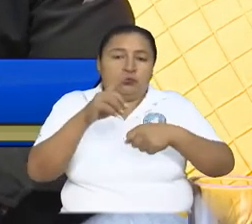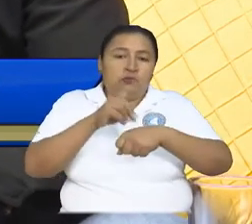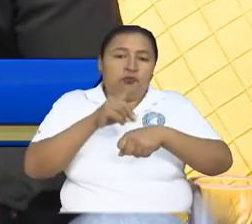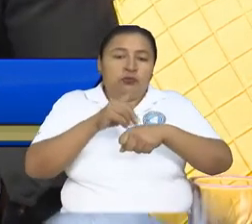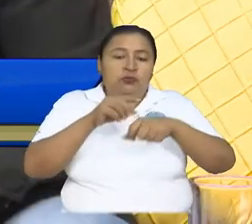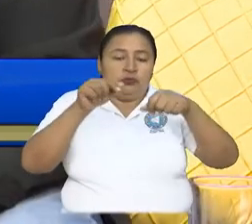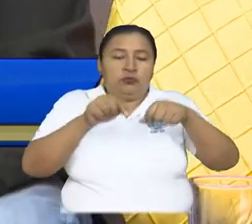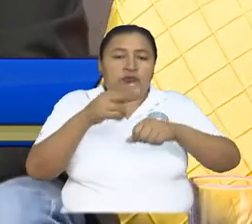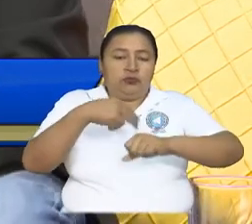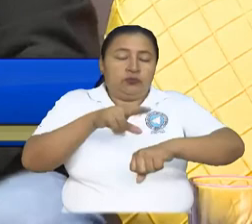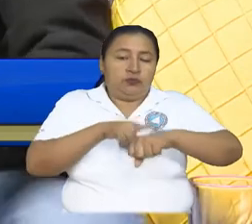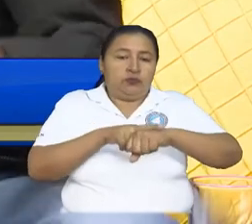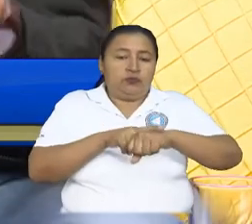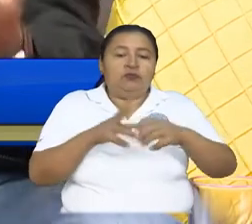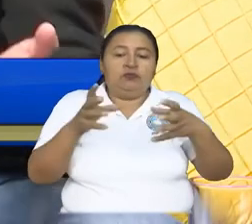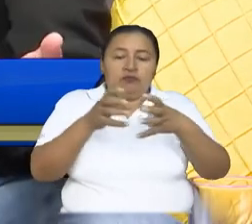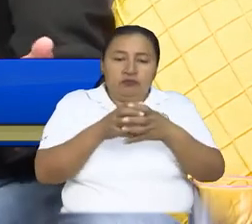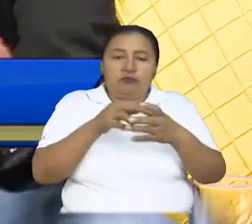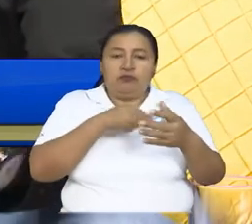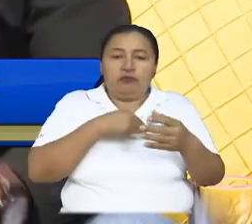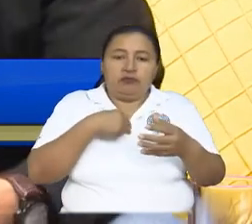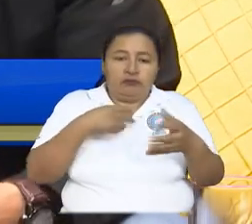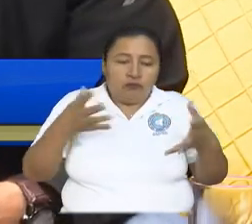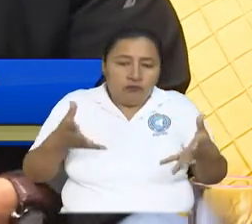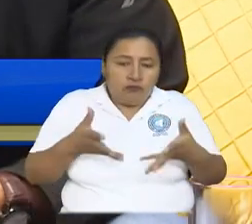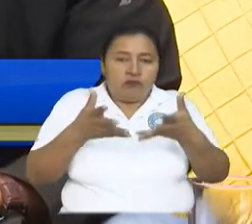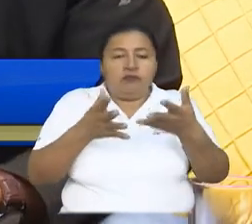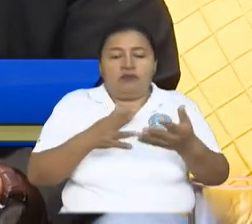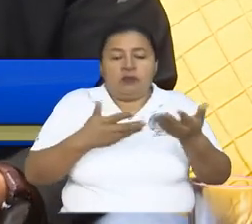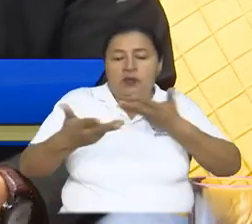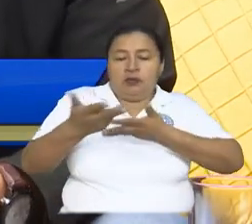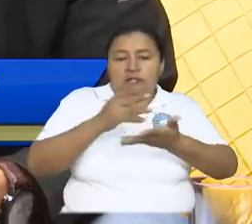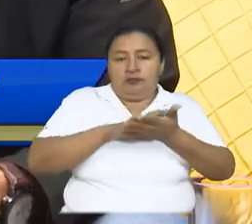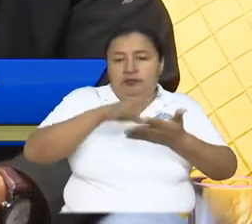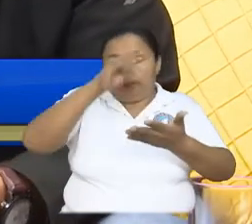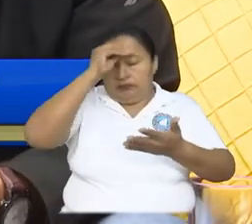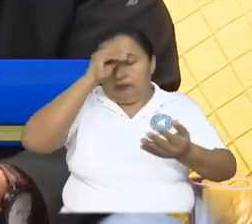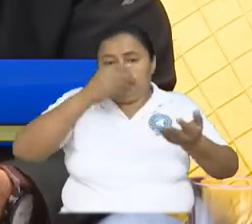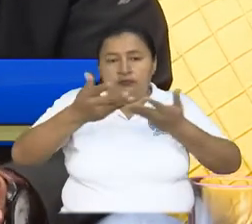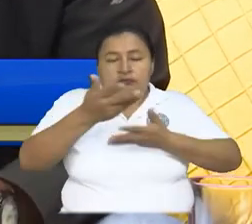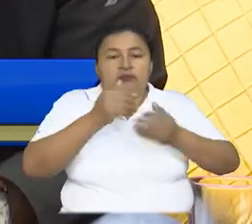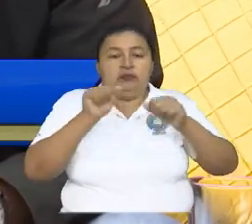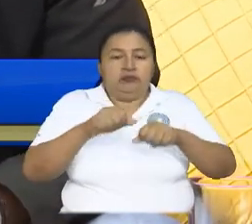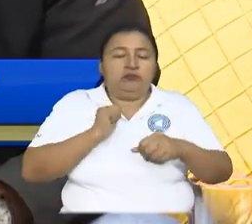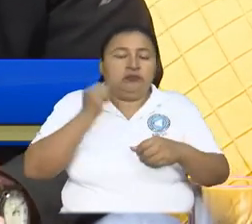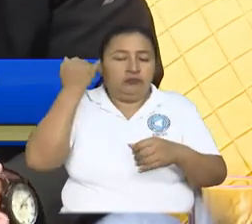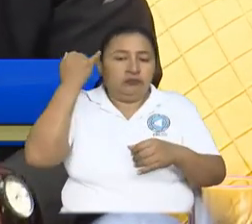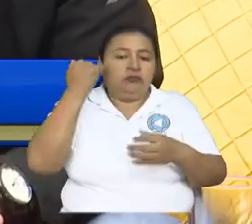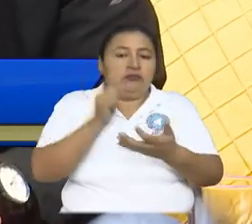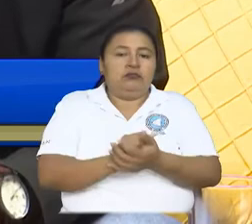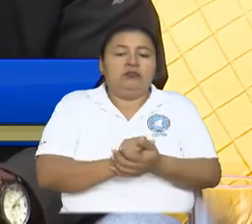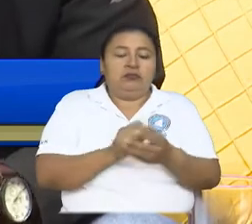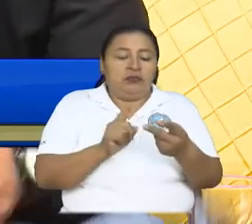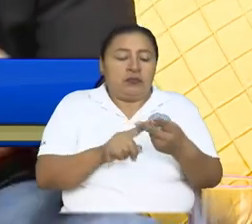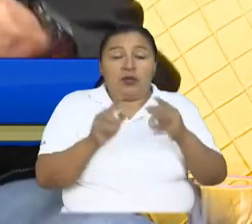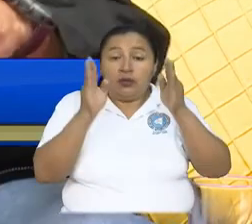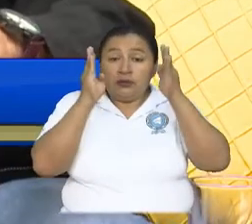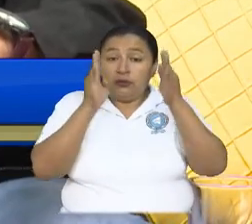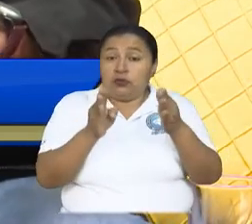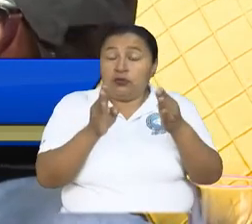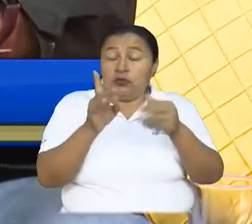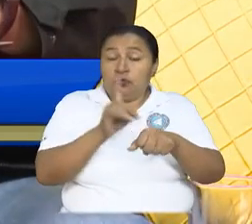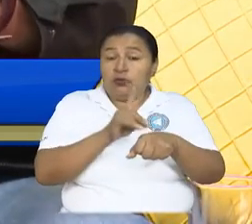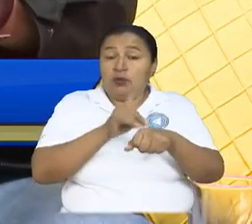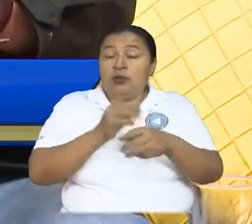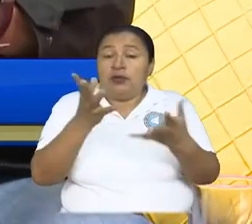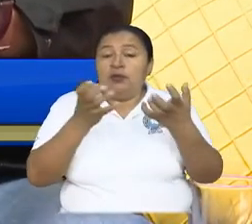nacionales y generan un aprendizaje en valor agregado y un aprendizaje claro que si la atención médica queremos